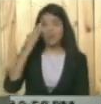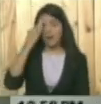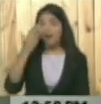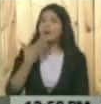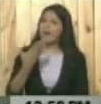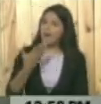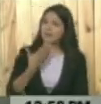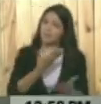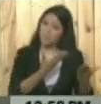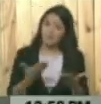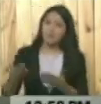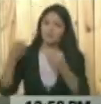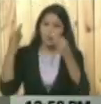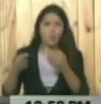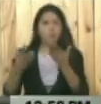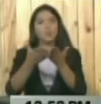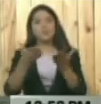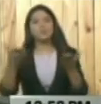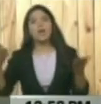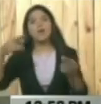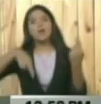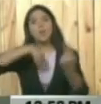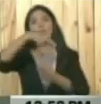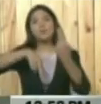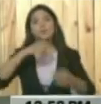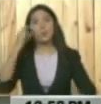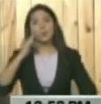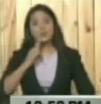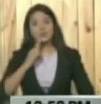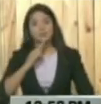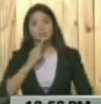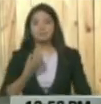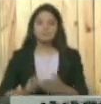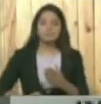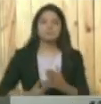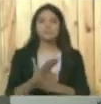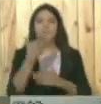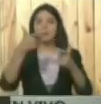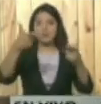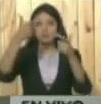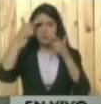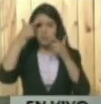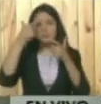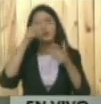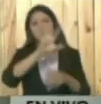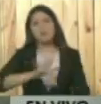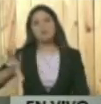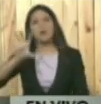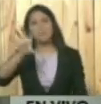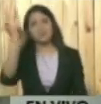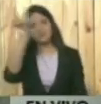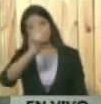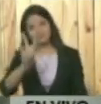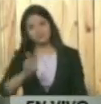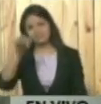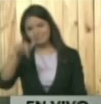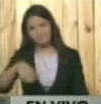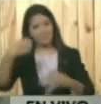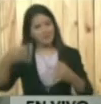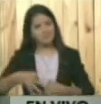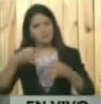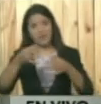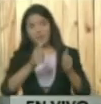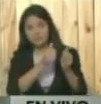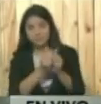invitación y cuenten ustedes que la revolución bolivariana que fundó el comandante Chávez, nuestra patria venezolana, estará siempre al lado de